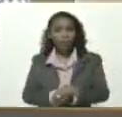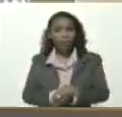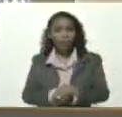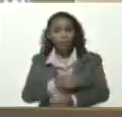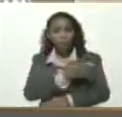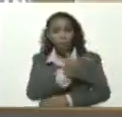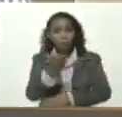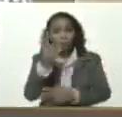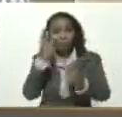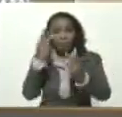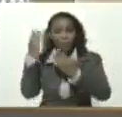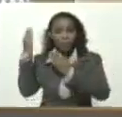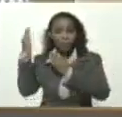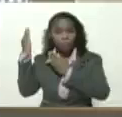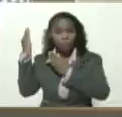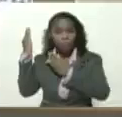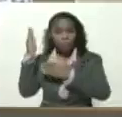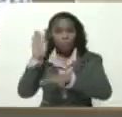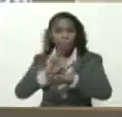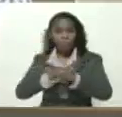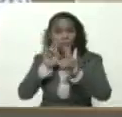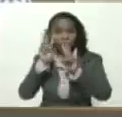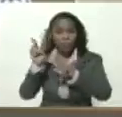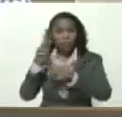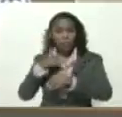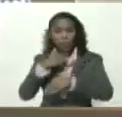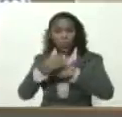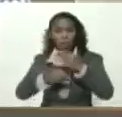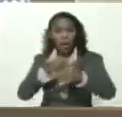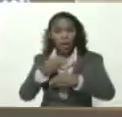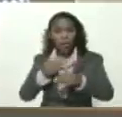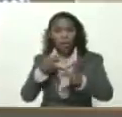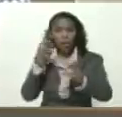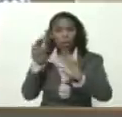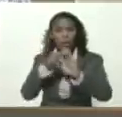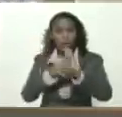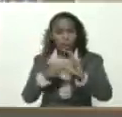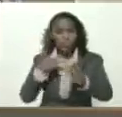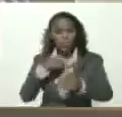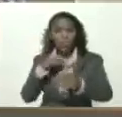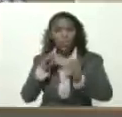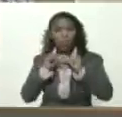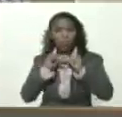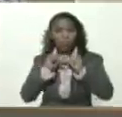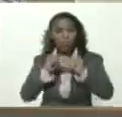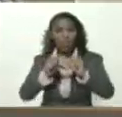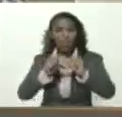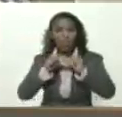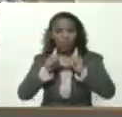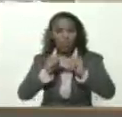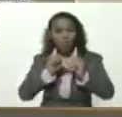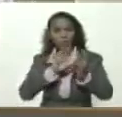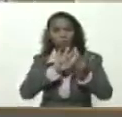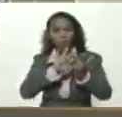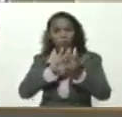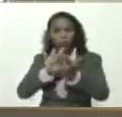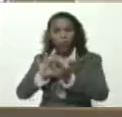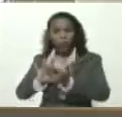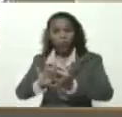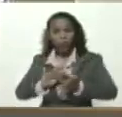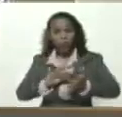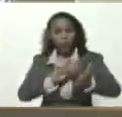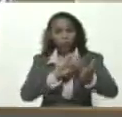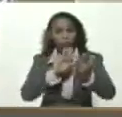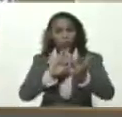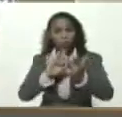Ustedes han visto, han podido ver que hemos tomado algunas medidas, hemos estado en permanente relación